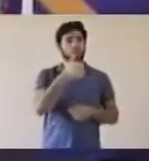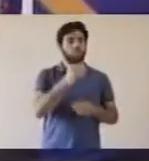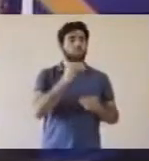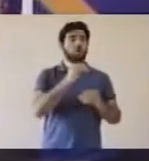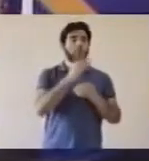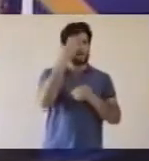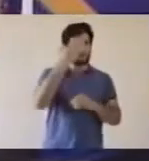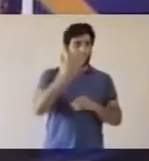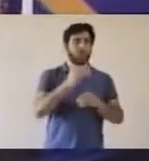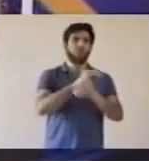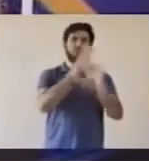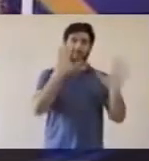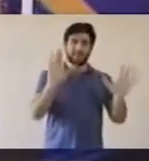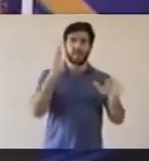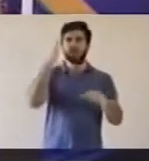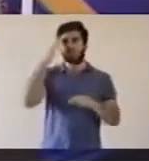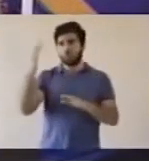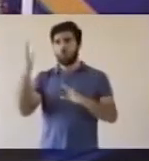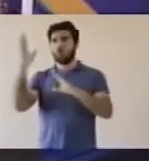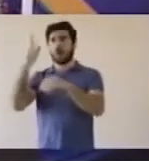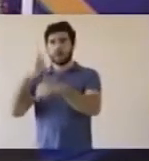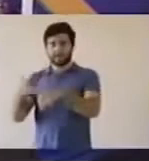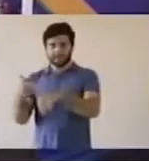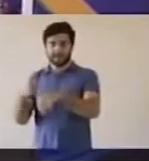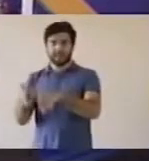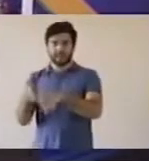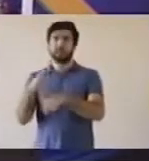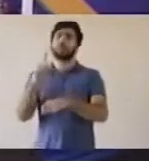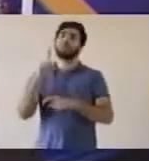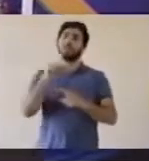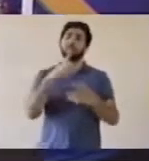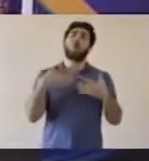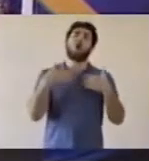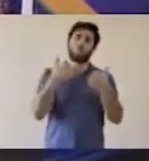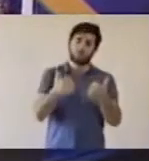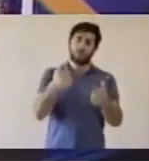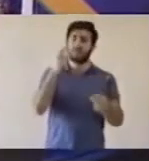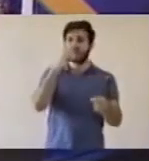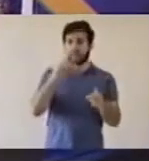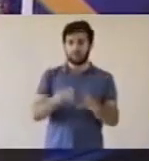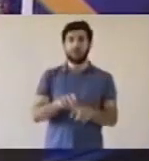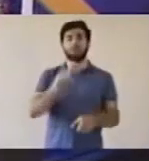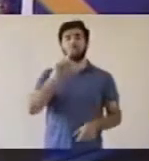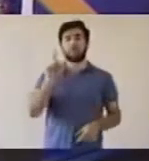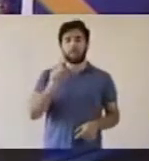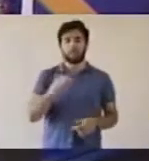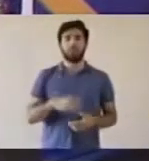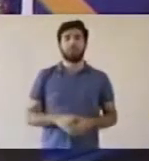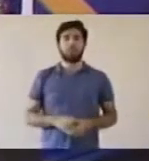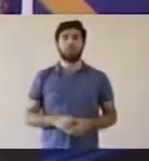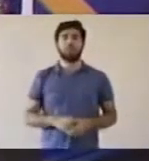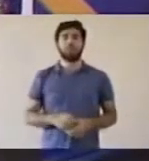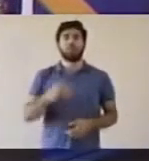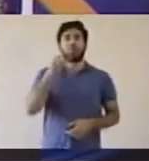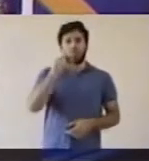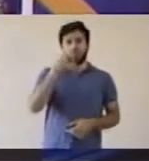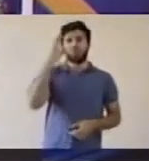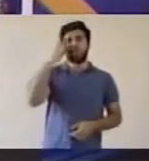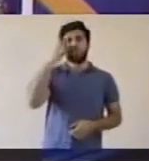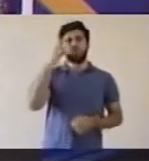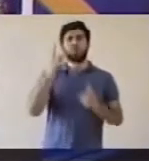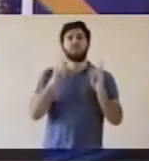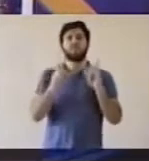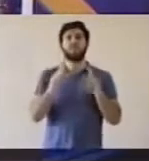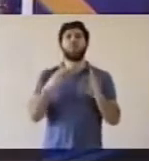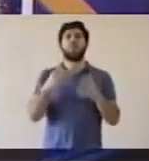buenos días o buenas tardes. Preguntar, ¿cómo están? Para tener un ambiente de cordialidad. ¿Recuerdas cuáles